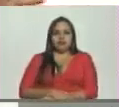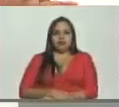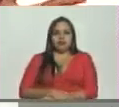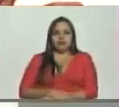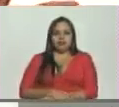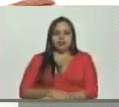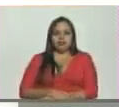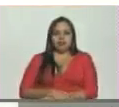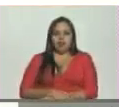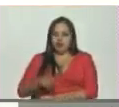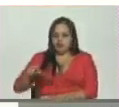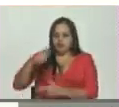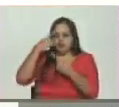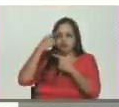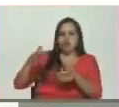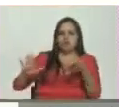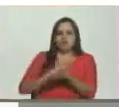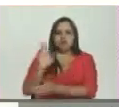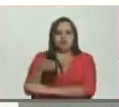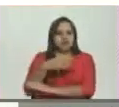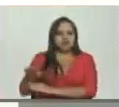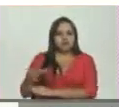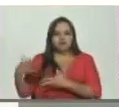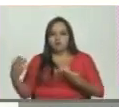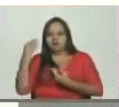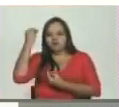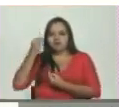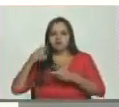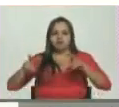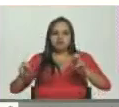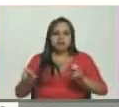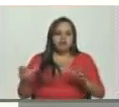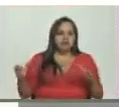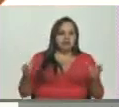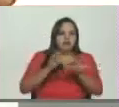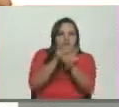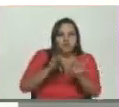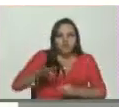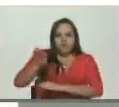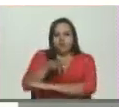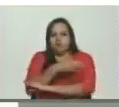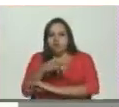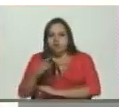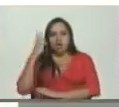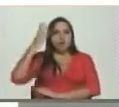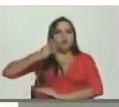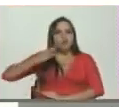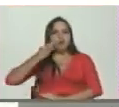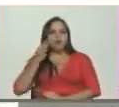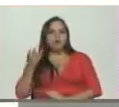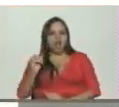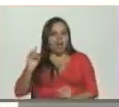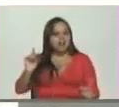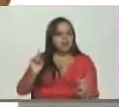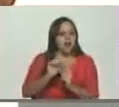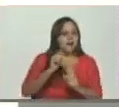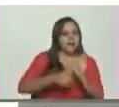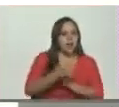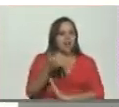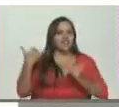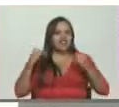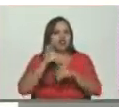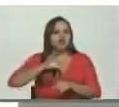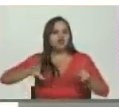en esta profesión, en la música. ¿Qué opina de los nuevos géneros, de que la juventud acercarse más a la parranda, a la gaita, a